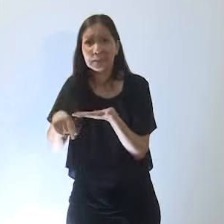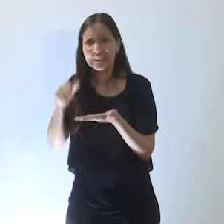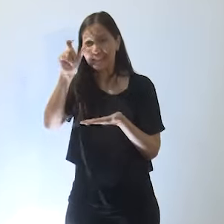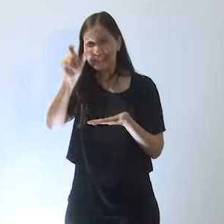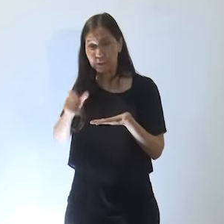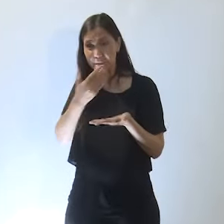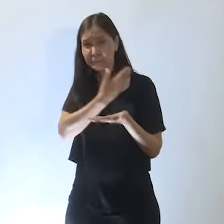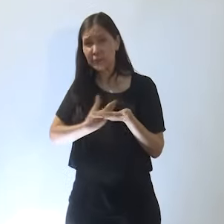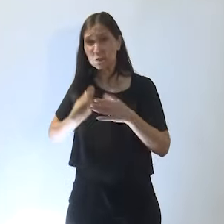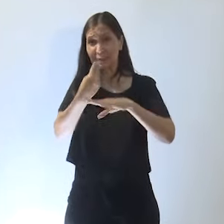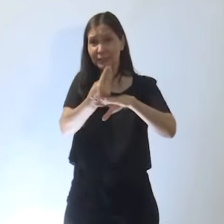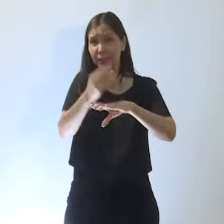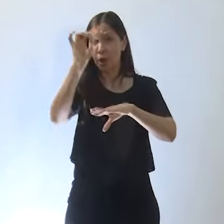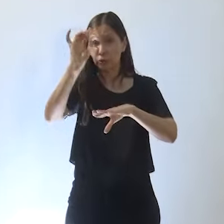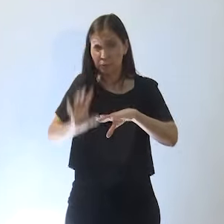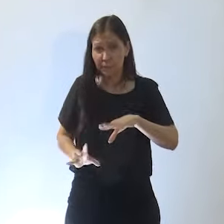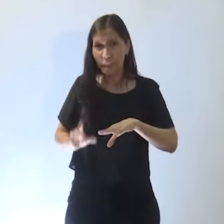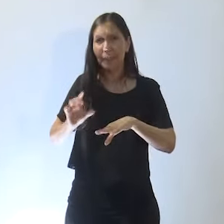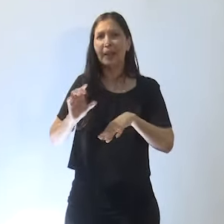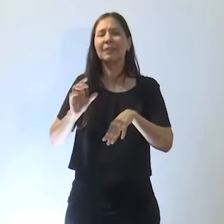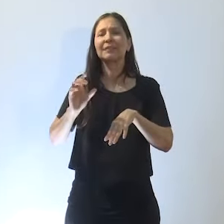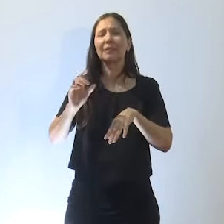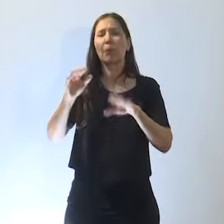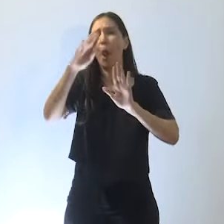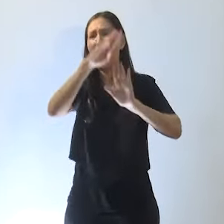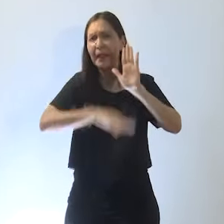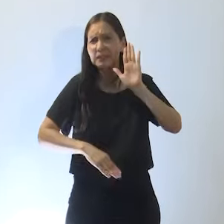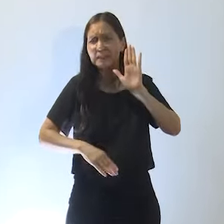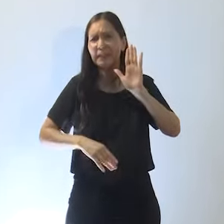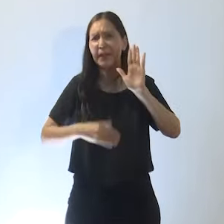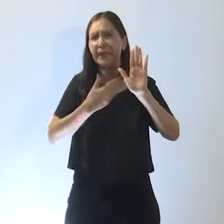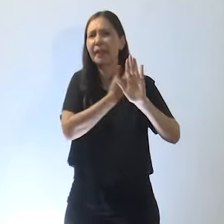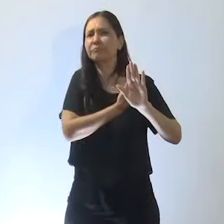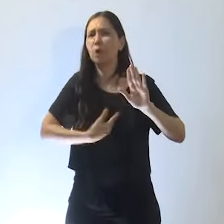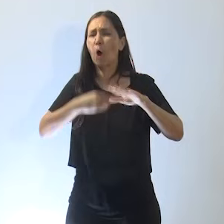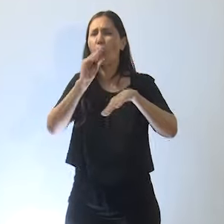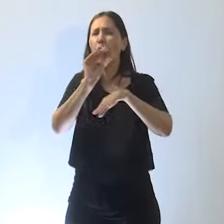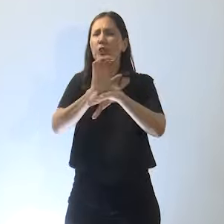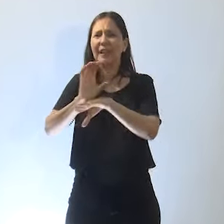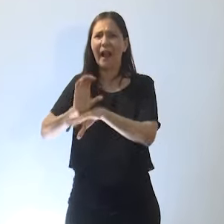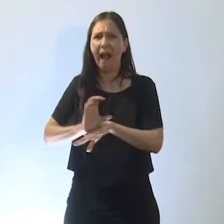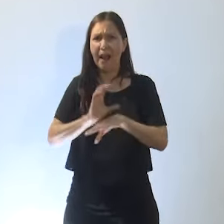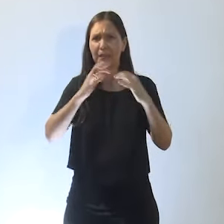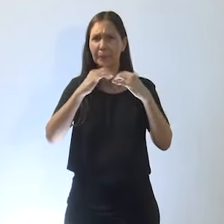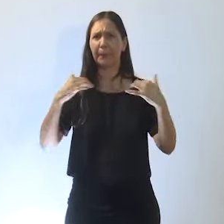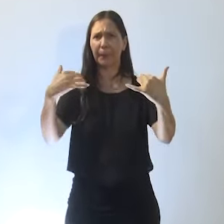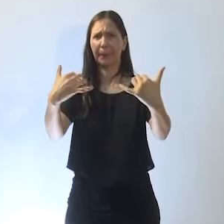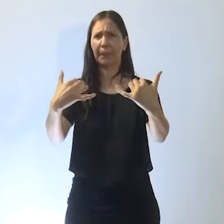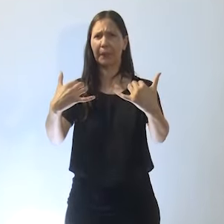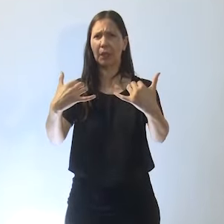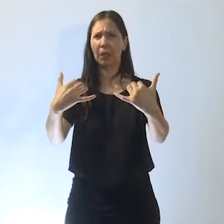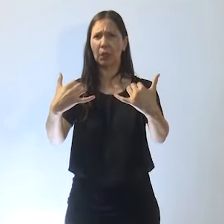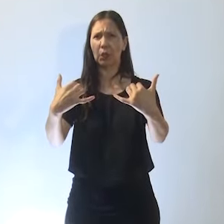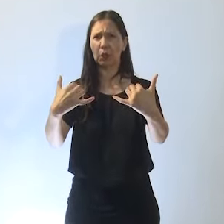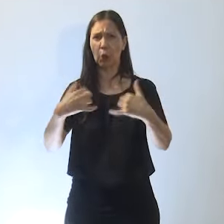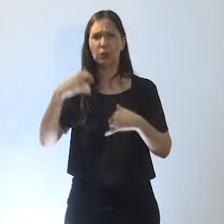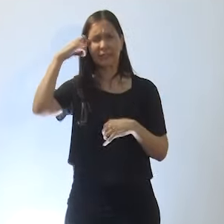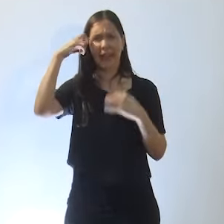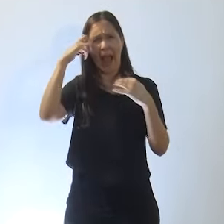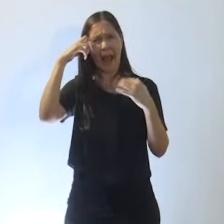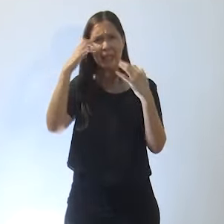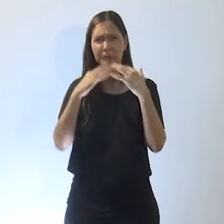lista de concejales sabemos dónde se resuelve eso esa forma de construcción política difícilmente nos hagan sentir parte de